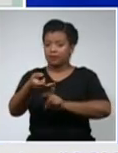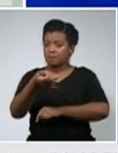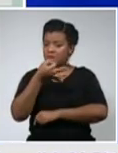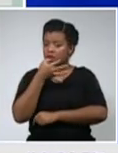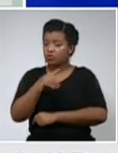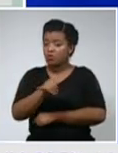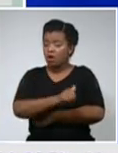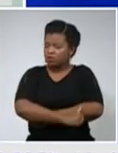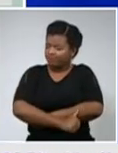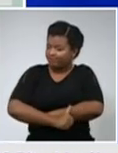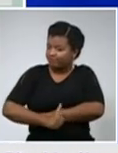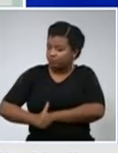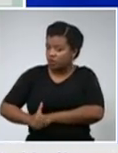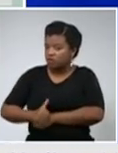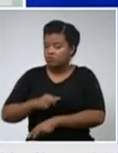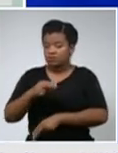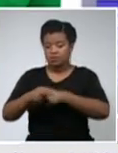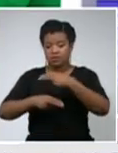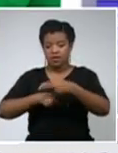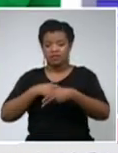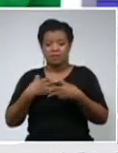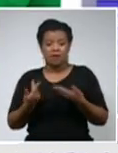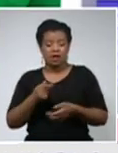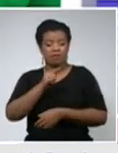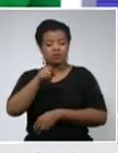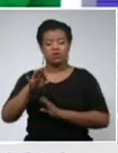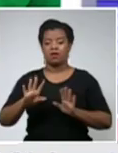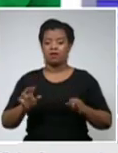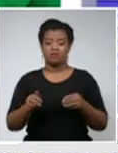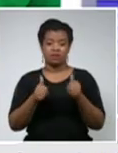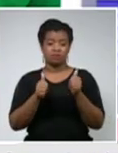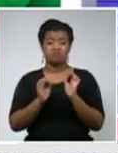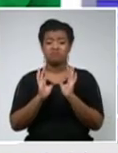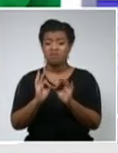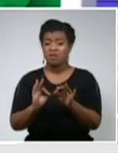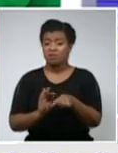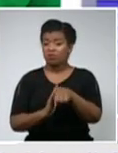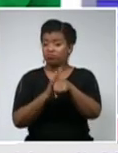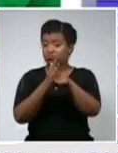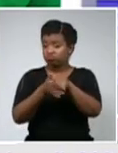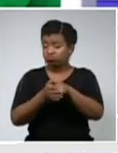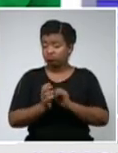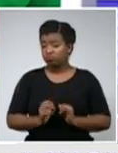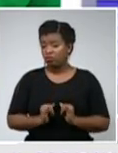para la recuperación de todos nuestros pacientes. Esta es la situación, Gisela, que presentamos hoy en Cuba,